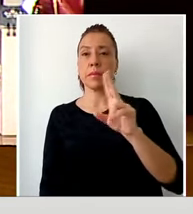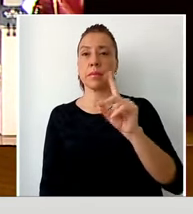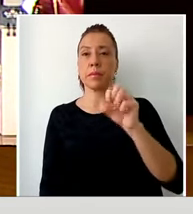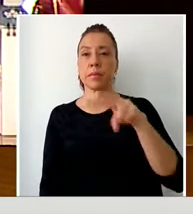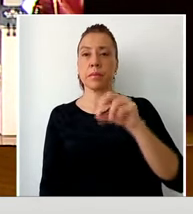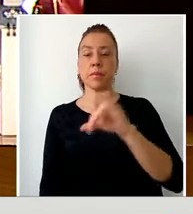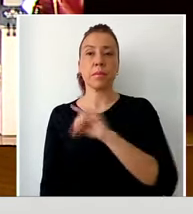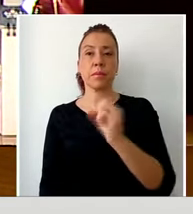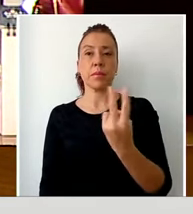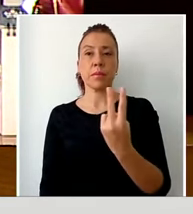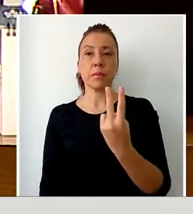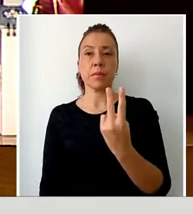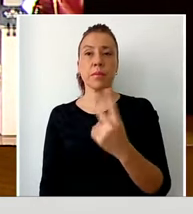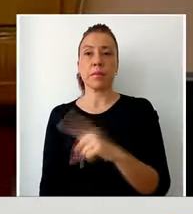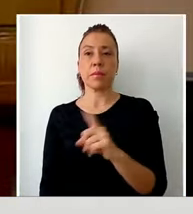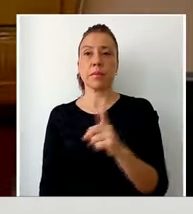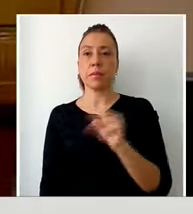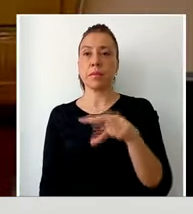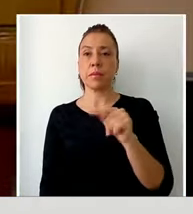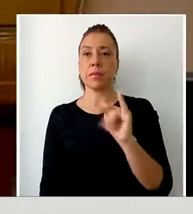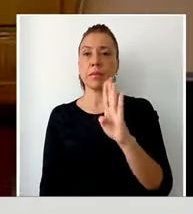Marisela santibáñez